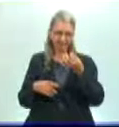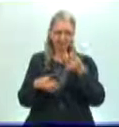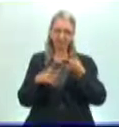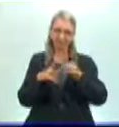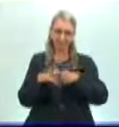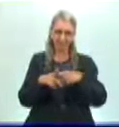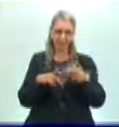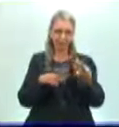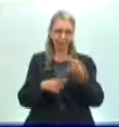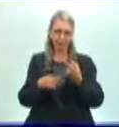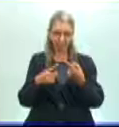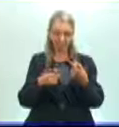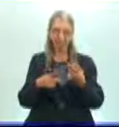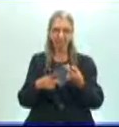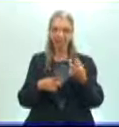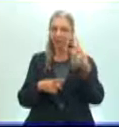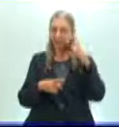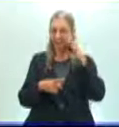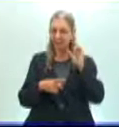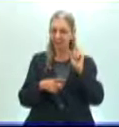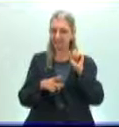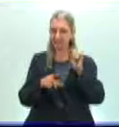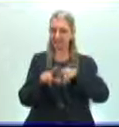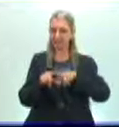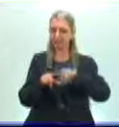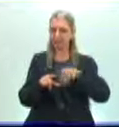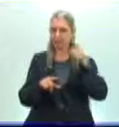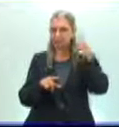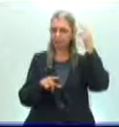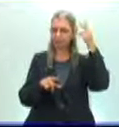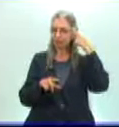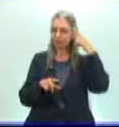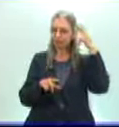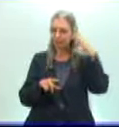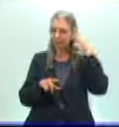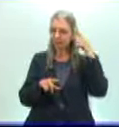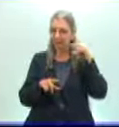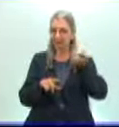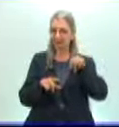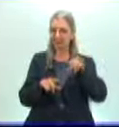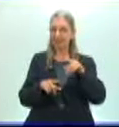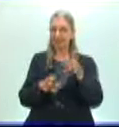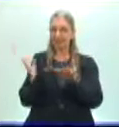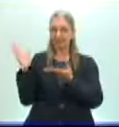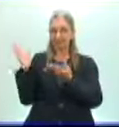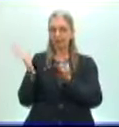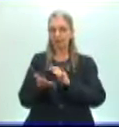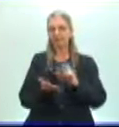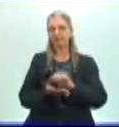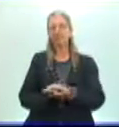vamos a recordar estos contenidos que necesitamos para enfrentarnos a resolver este tipo de ejercicio.